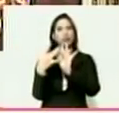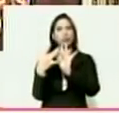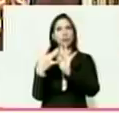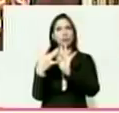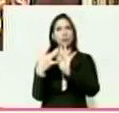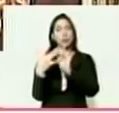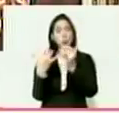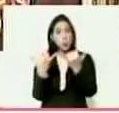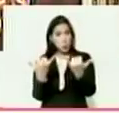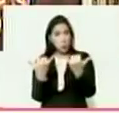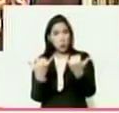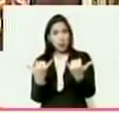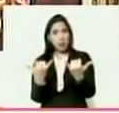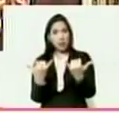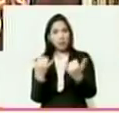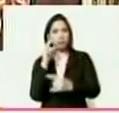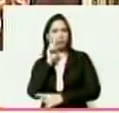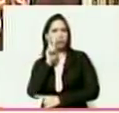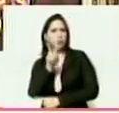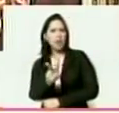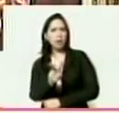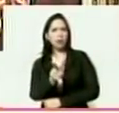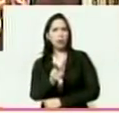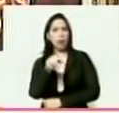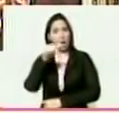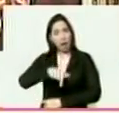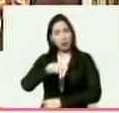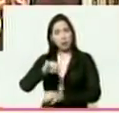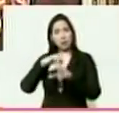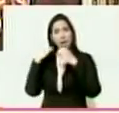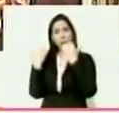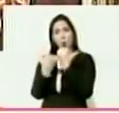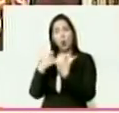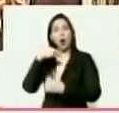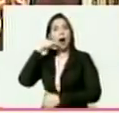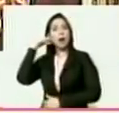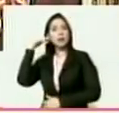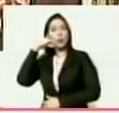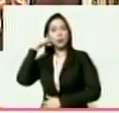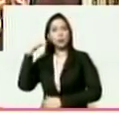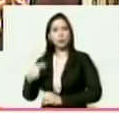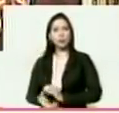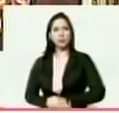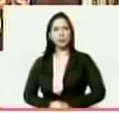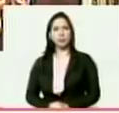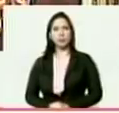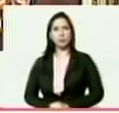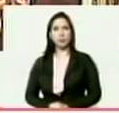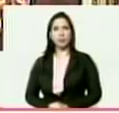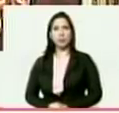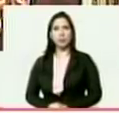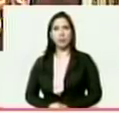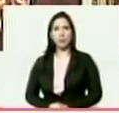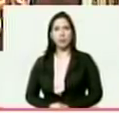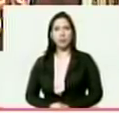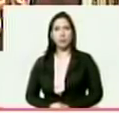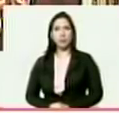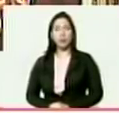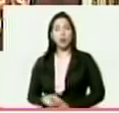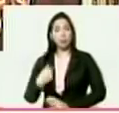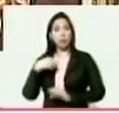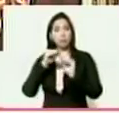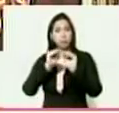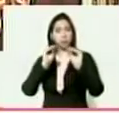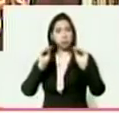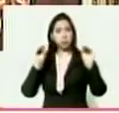este momento en vivo y directo desde acá, desde el Salón Ayacucho. Decía que quise convocar esta rueda